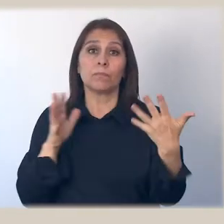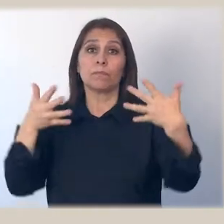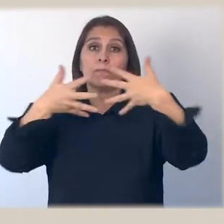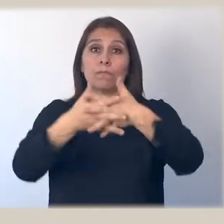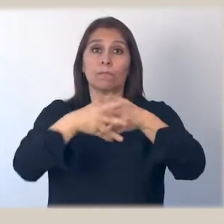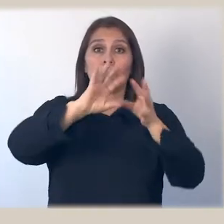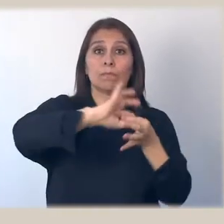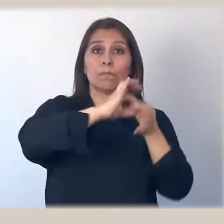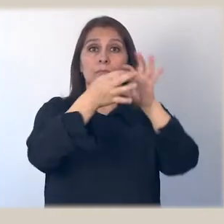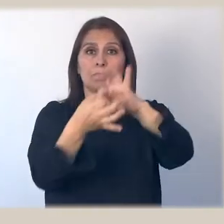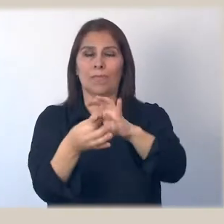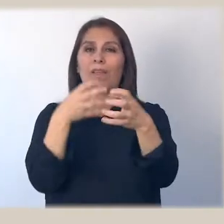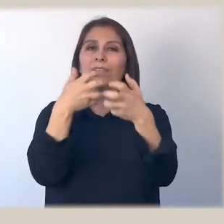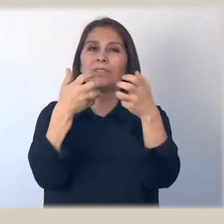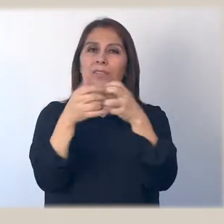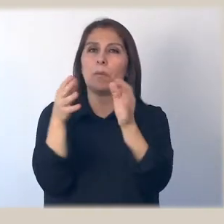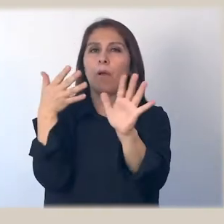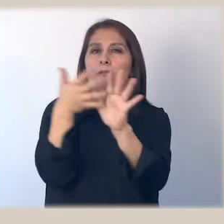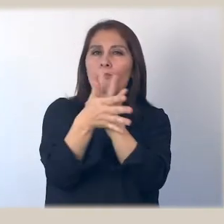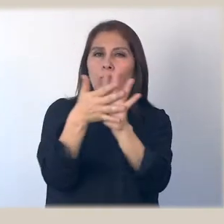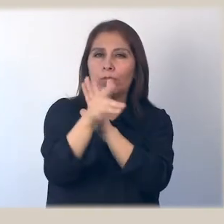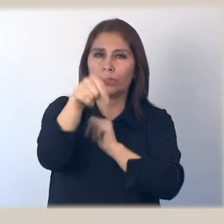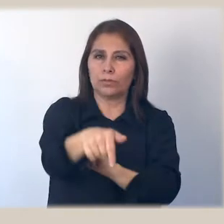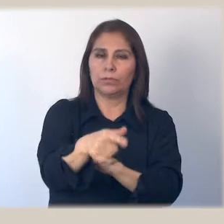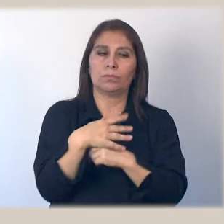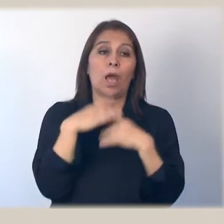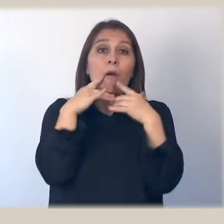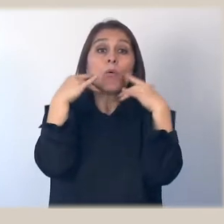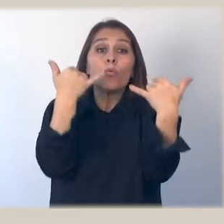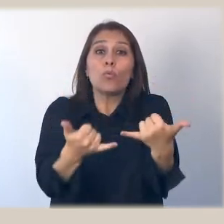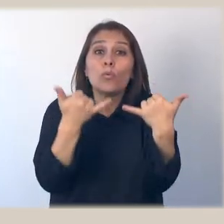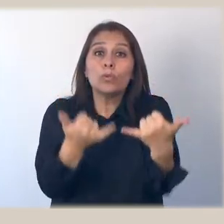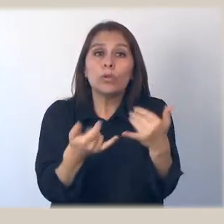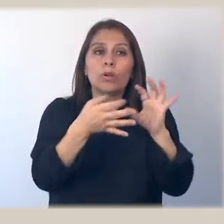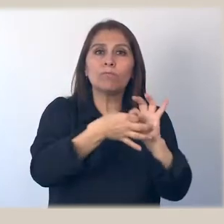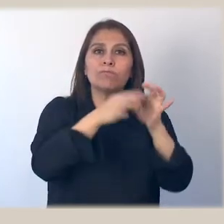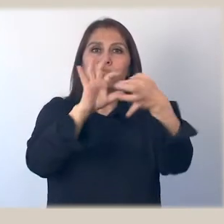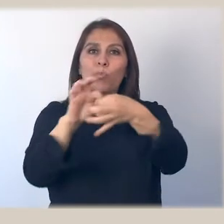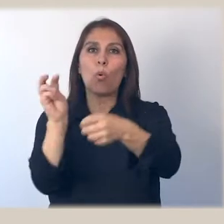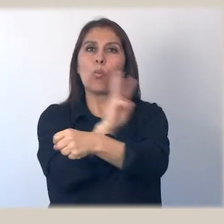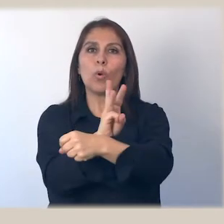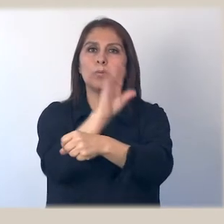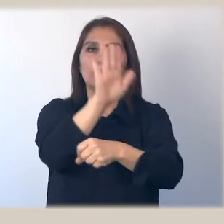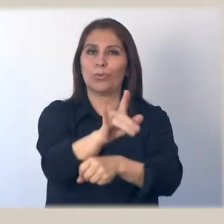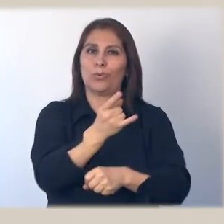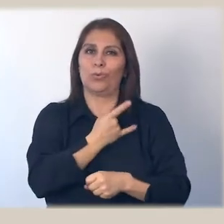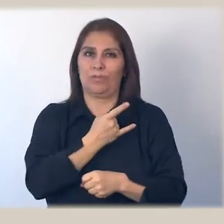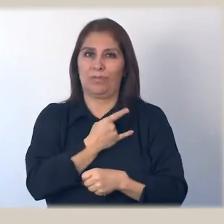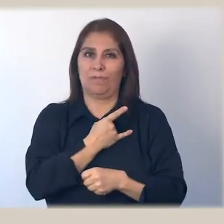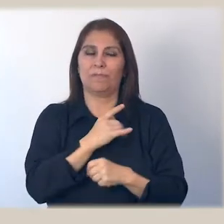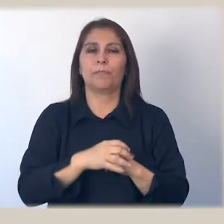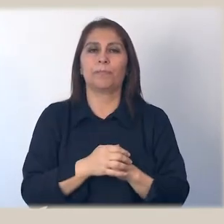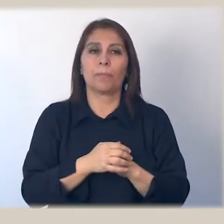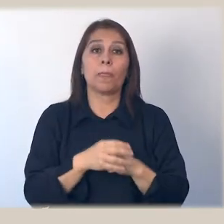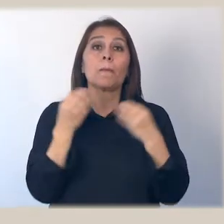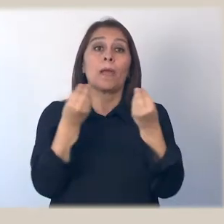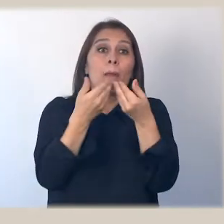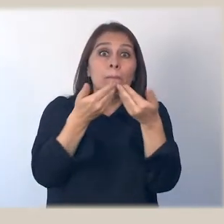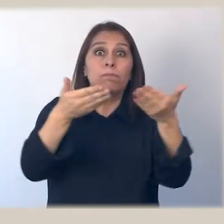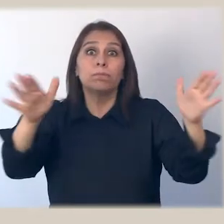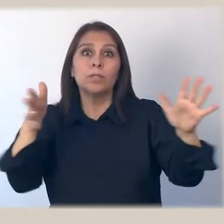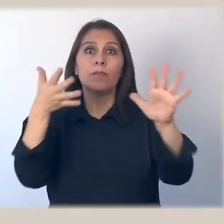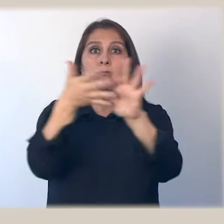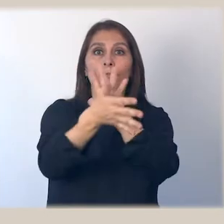y articulación de los sistemas de información, en la actualización y articulación del portal web institucional, tanto para ampliar los